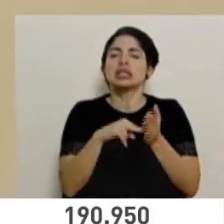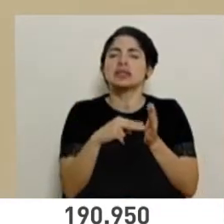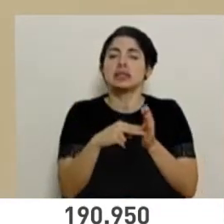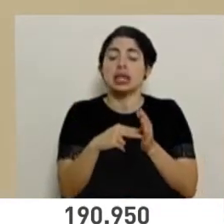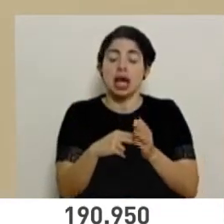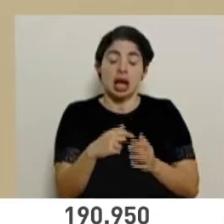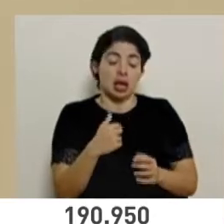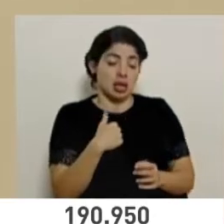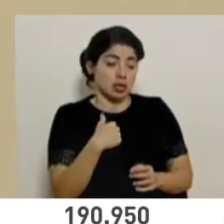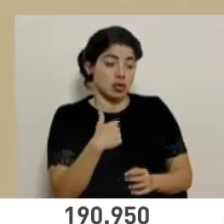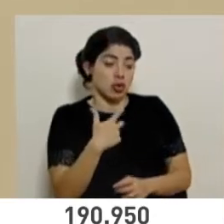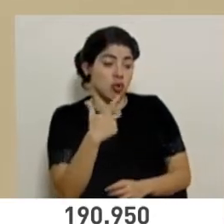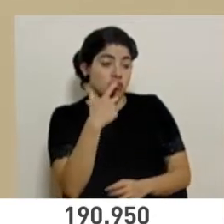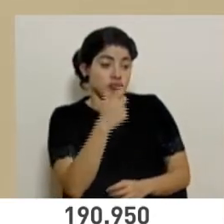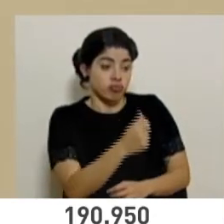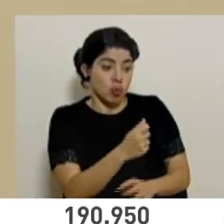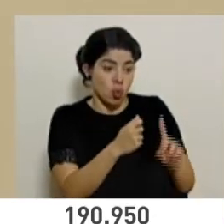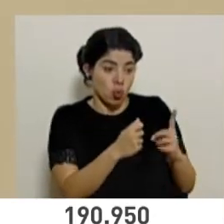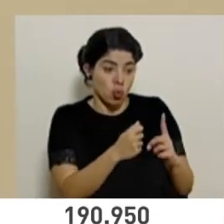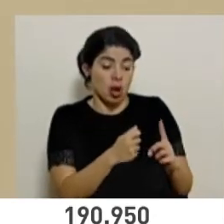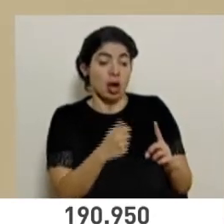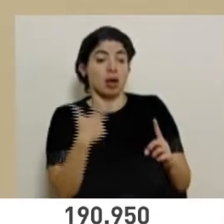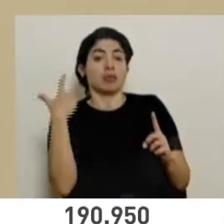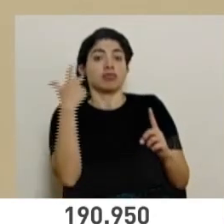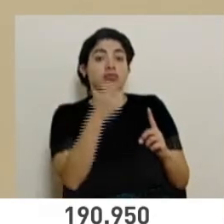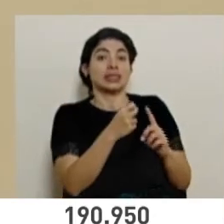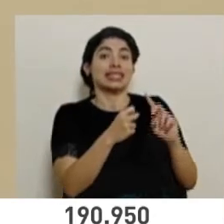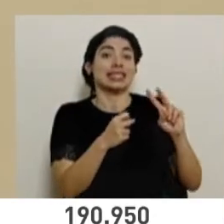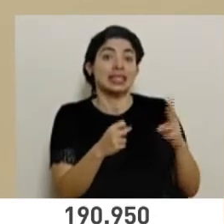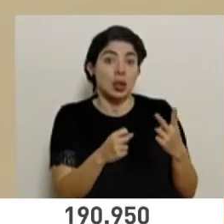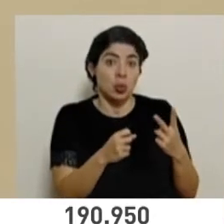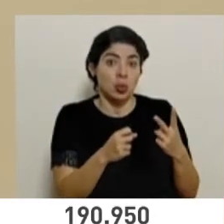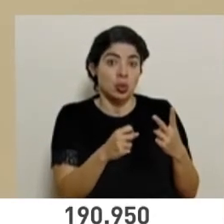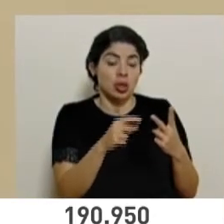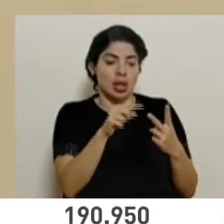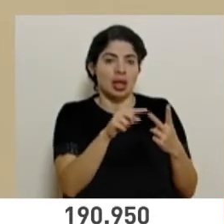mientras se ponen las segundas dosis, hay que reservar,